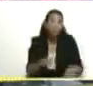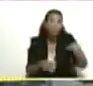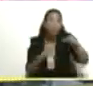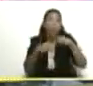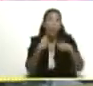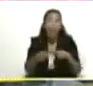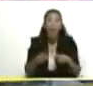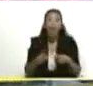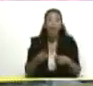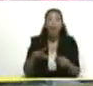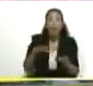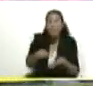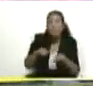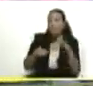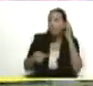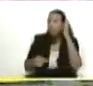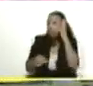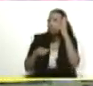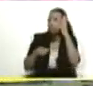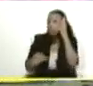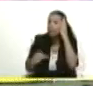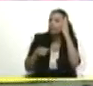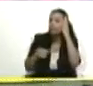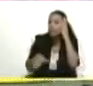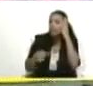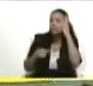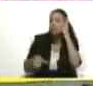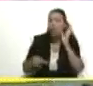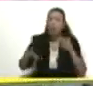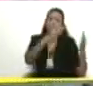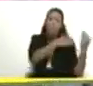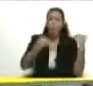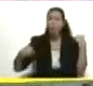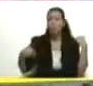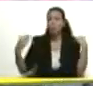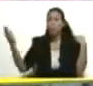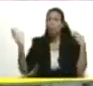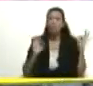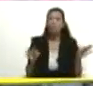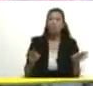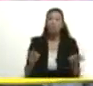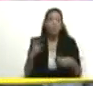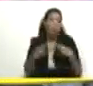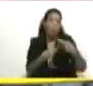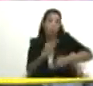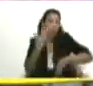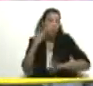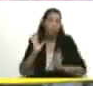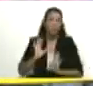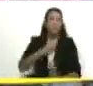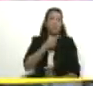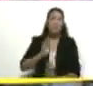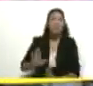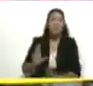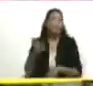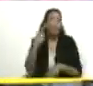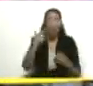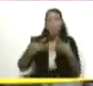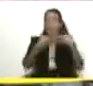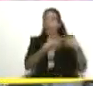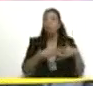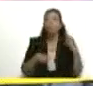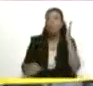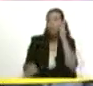Después vino el disco music. A mí nunca me gustó el disco music, John Travolta y cosas esas, nunca me gustó. Ya era revolucionario, lo rechazaba. Pero todo el mundo era